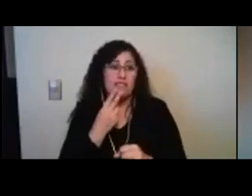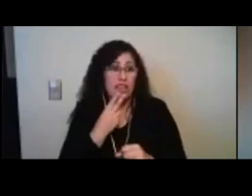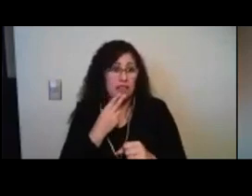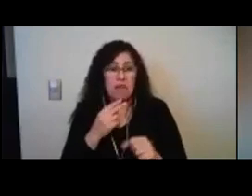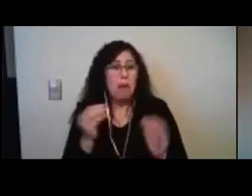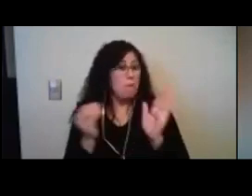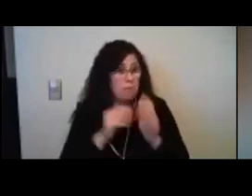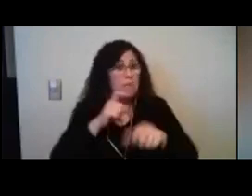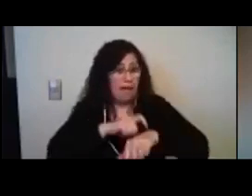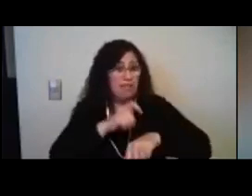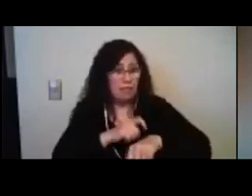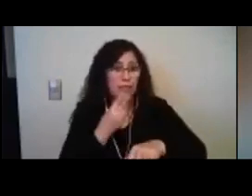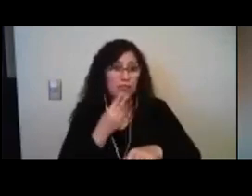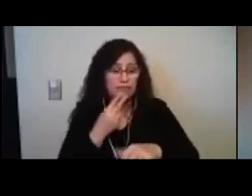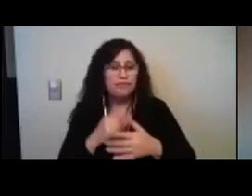mata a nadie, ¿ya?